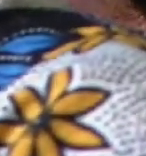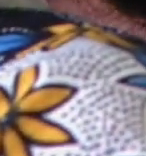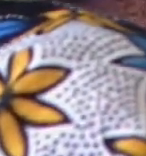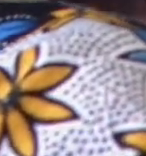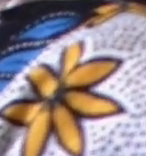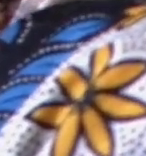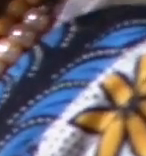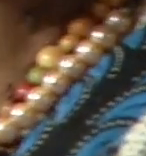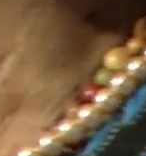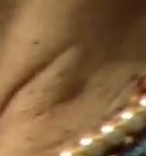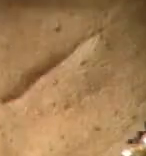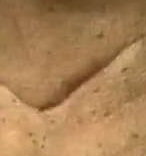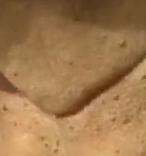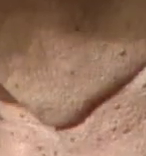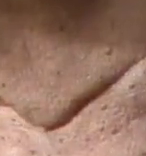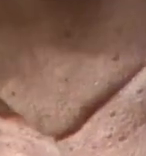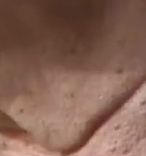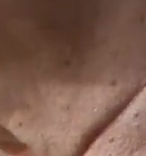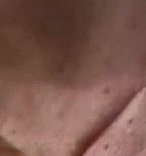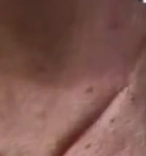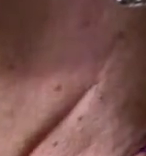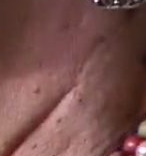cada quien a su manera,